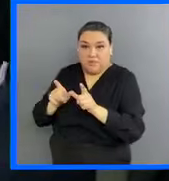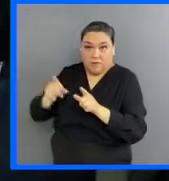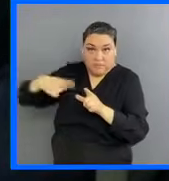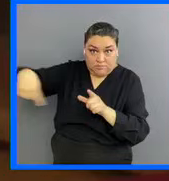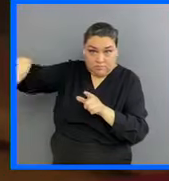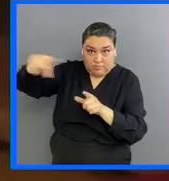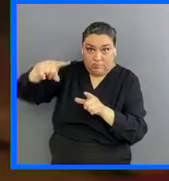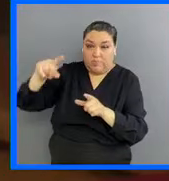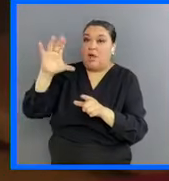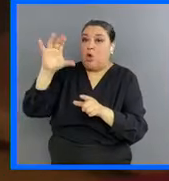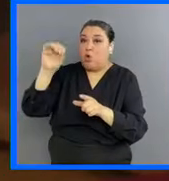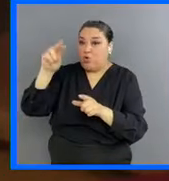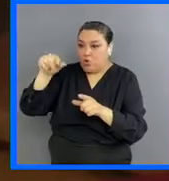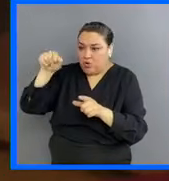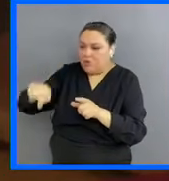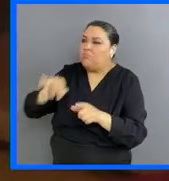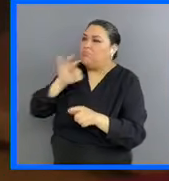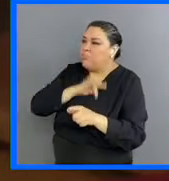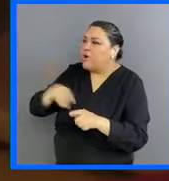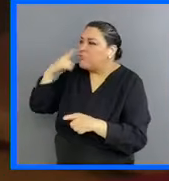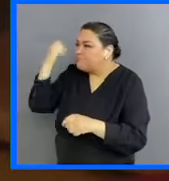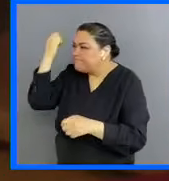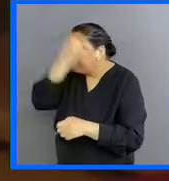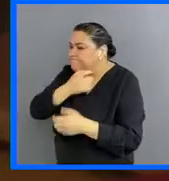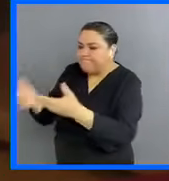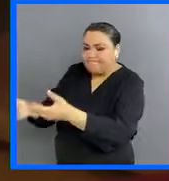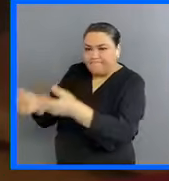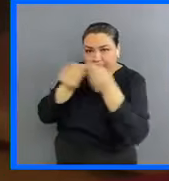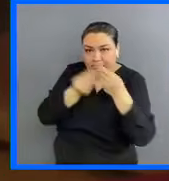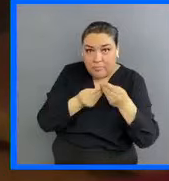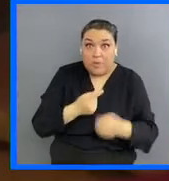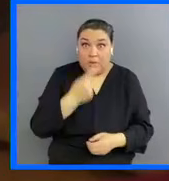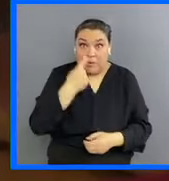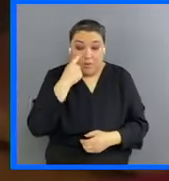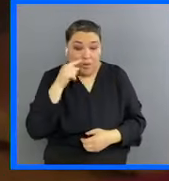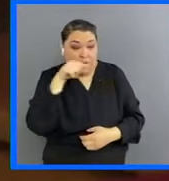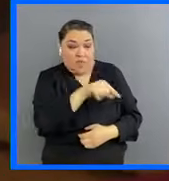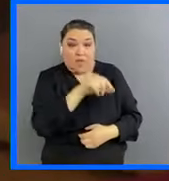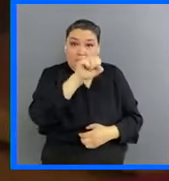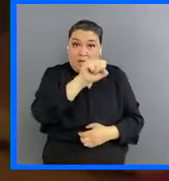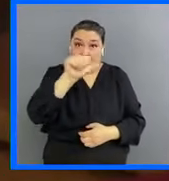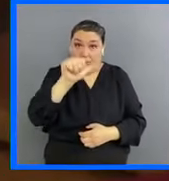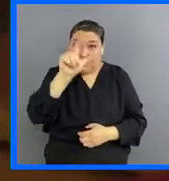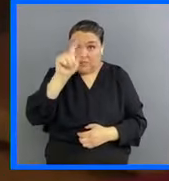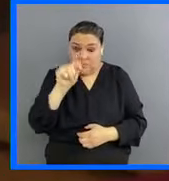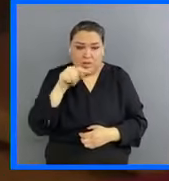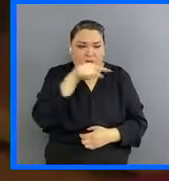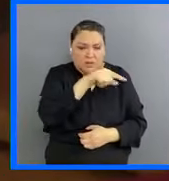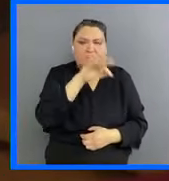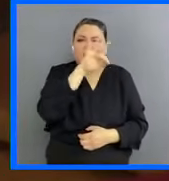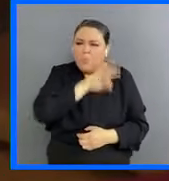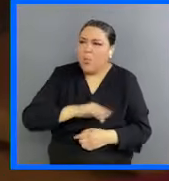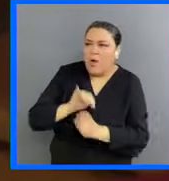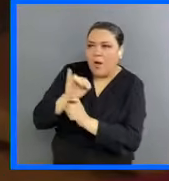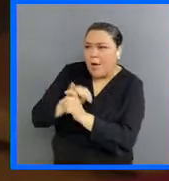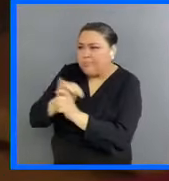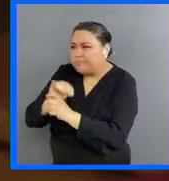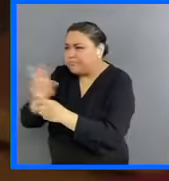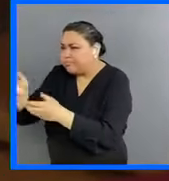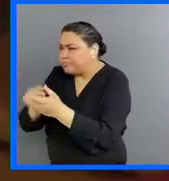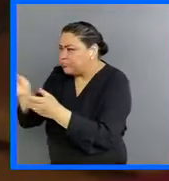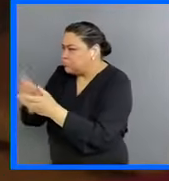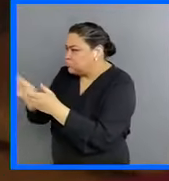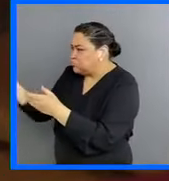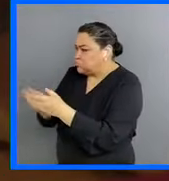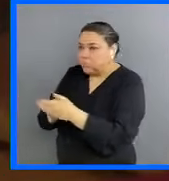fiscal. Las facultades de comprobación que pueden desplegar las autoridades fiscales no se encuentran limitadas